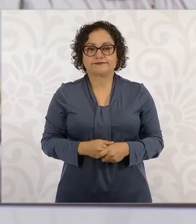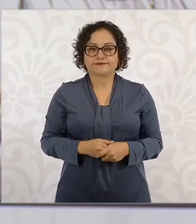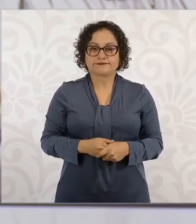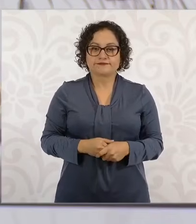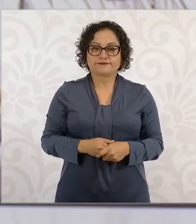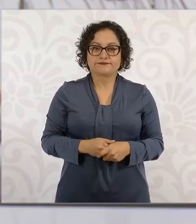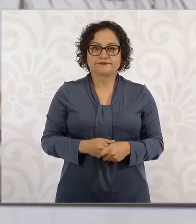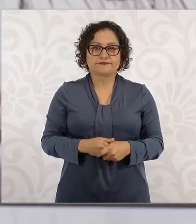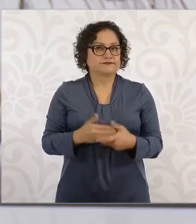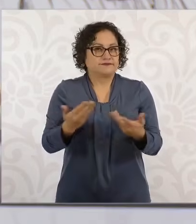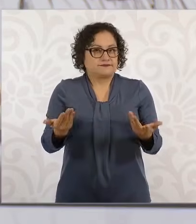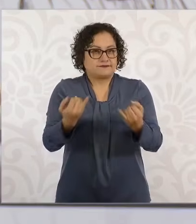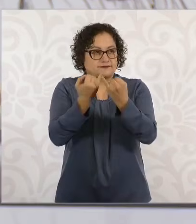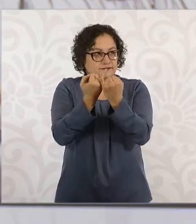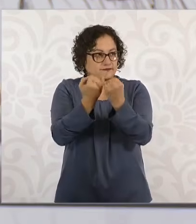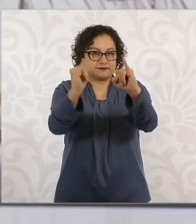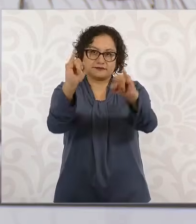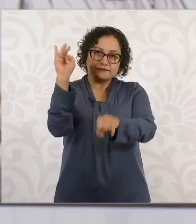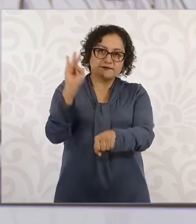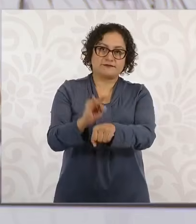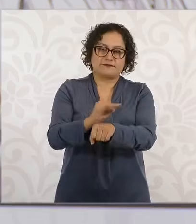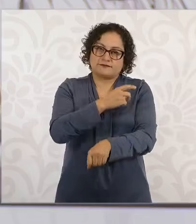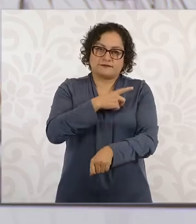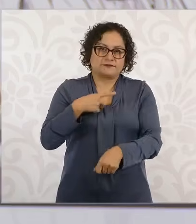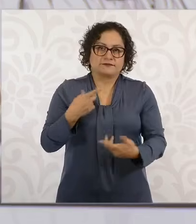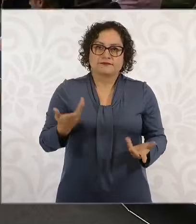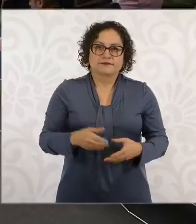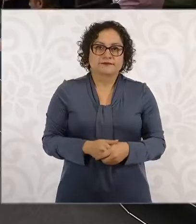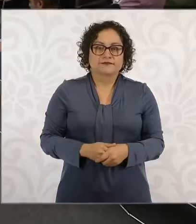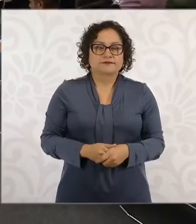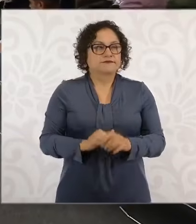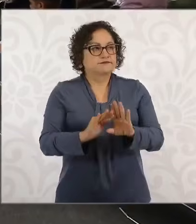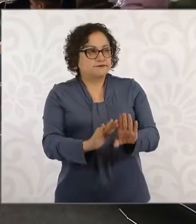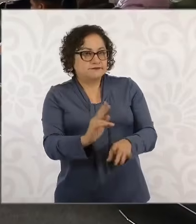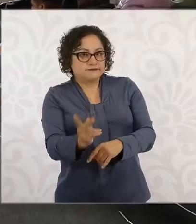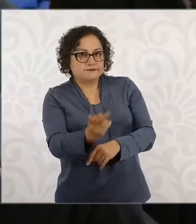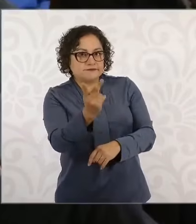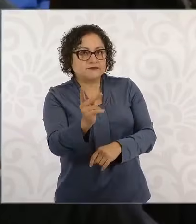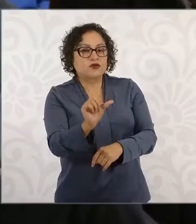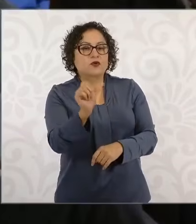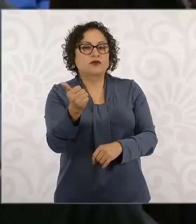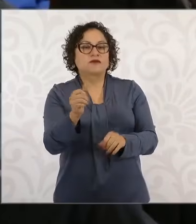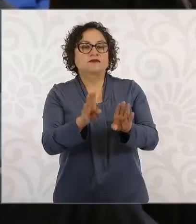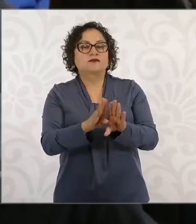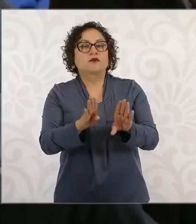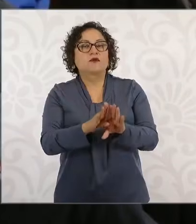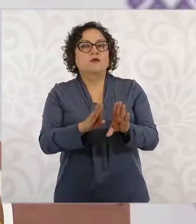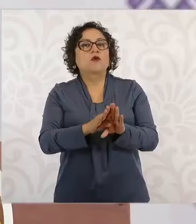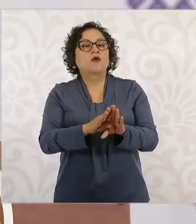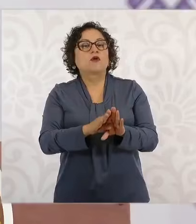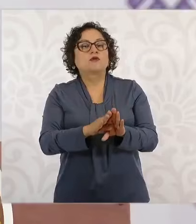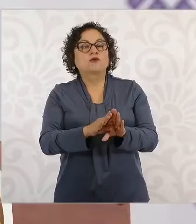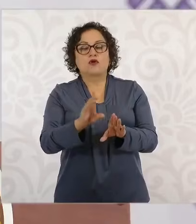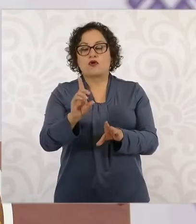Sí. Hay que defender la soberanía siempre. Aquí aplica otra vez la doctrina Estrada. Sí, pero